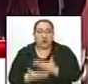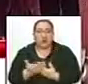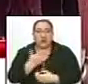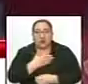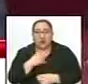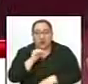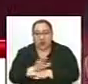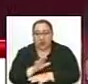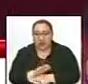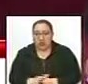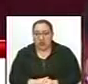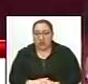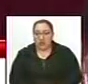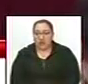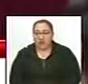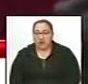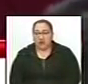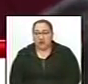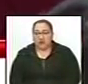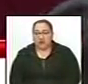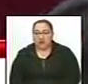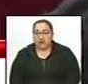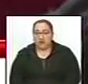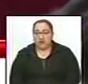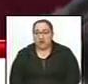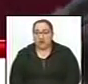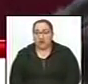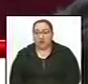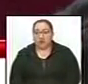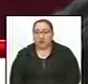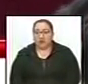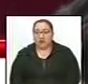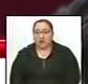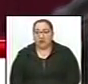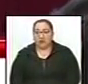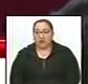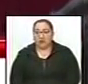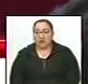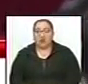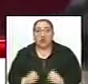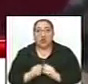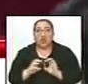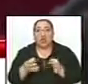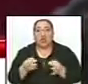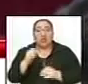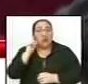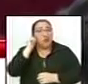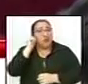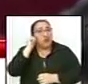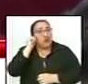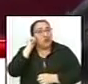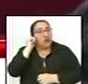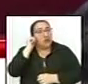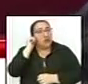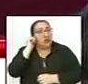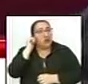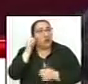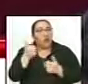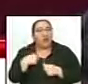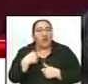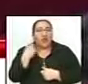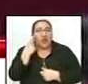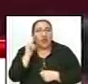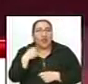tardes. Es evidente que siempre cuando quienes tienen una